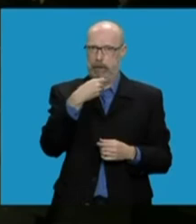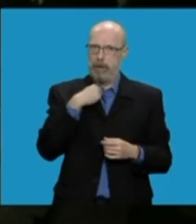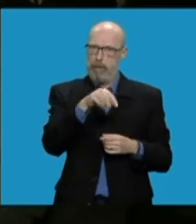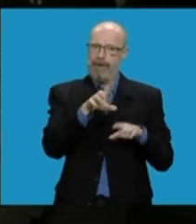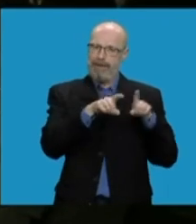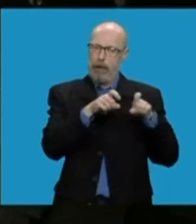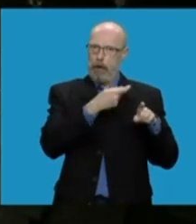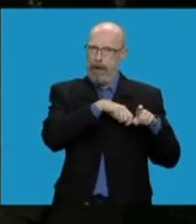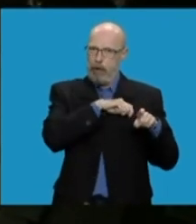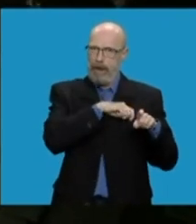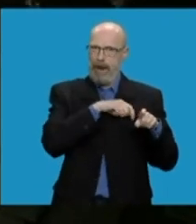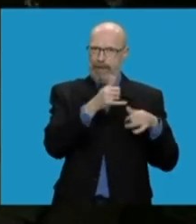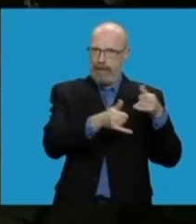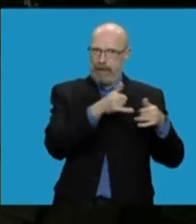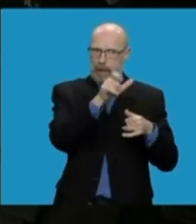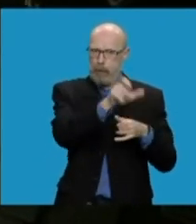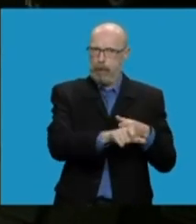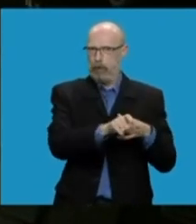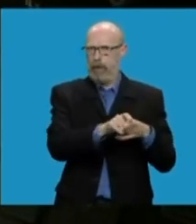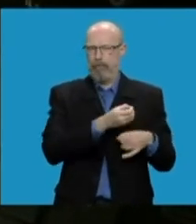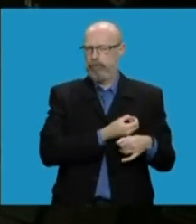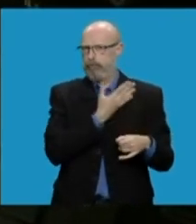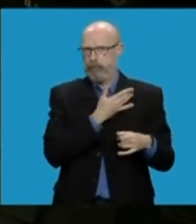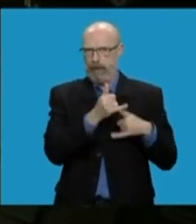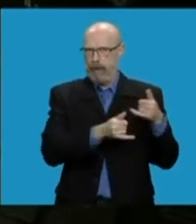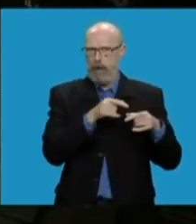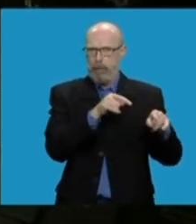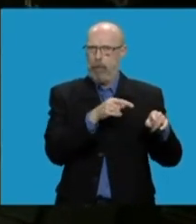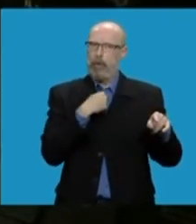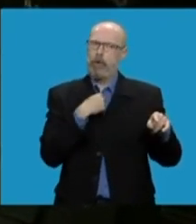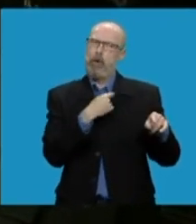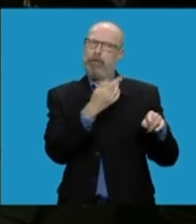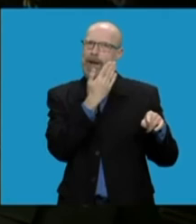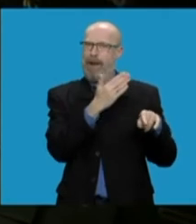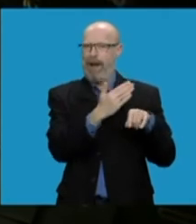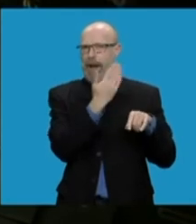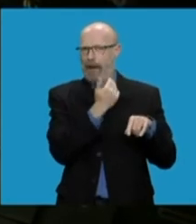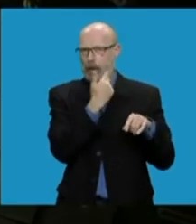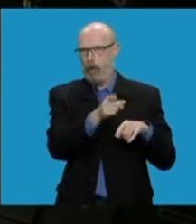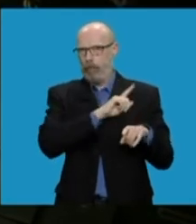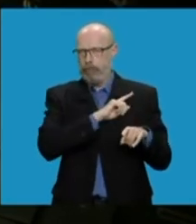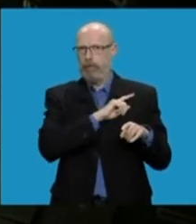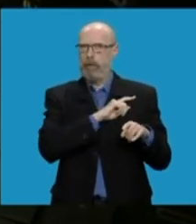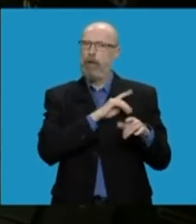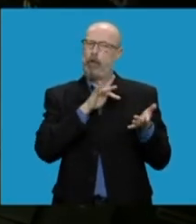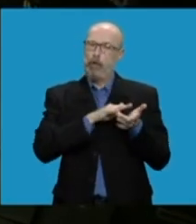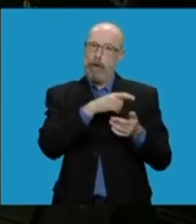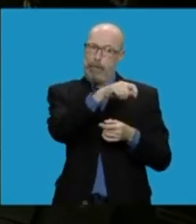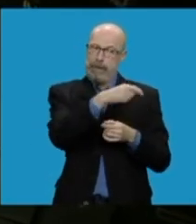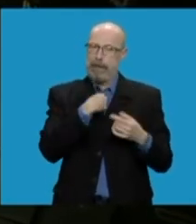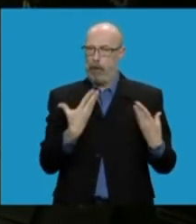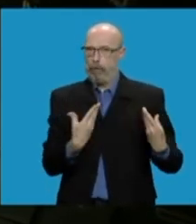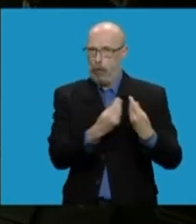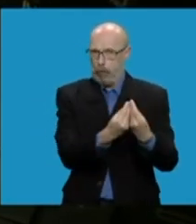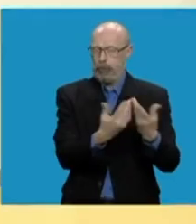de ciclismo y un hombre muy vinculado al ciclismo, que me cogió mucho cariño y que me tuvo de vicepresidente con él. Pero